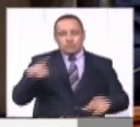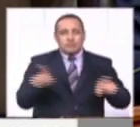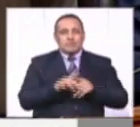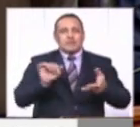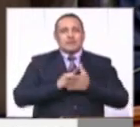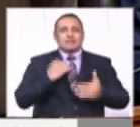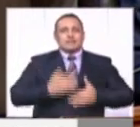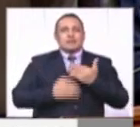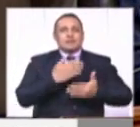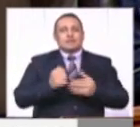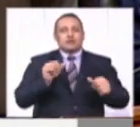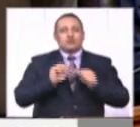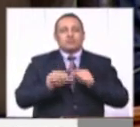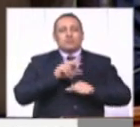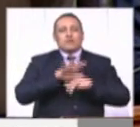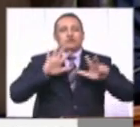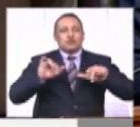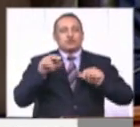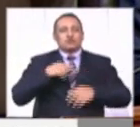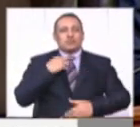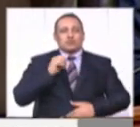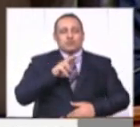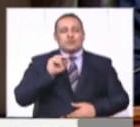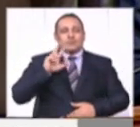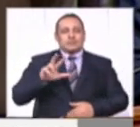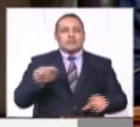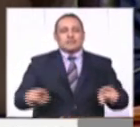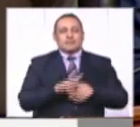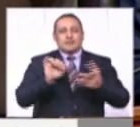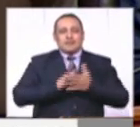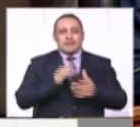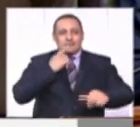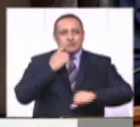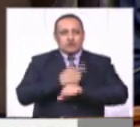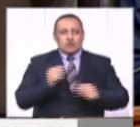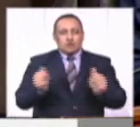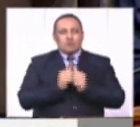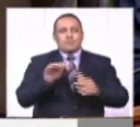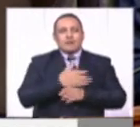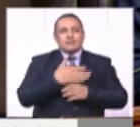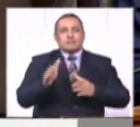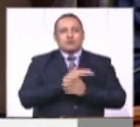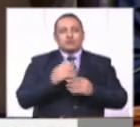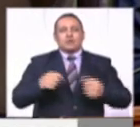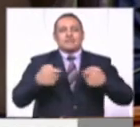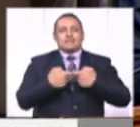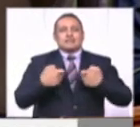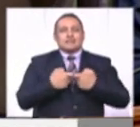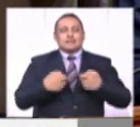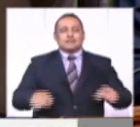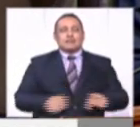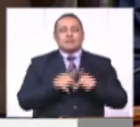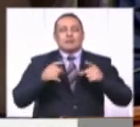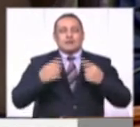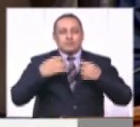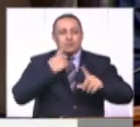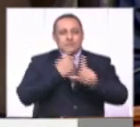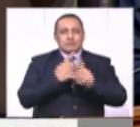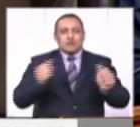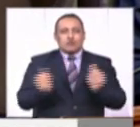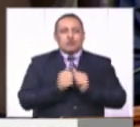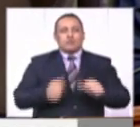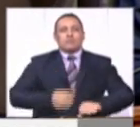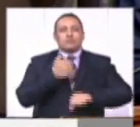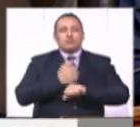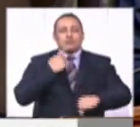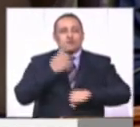llevó a cabo con fecha 28 de noviembre del 2023 en la que el denunciado participó de forma virtual en forma presencial la parte